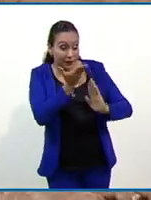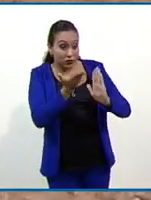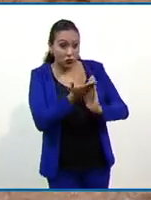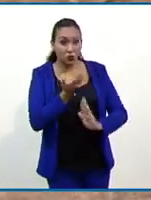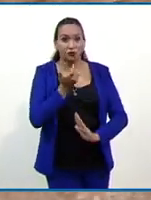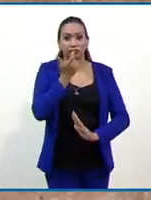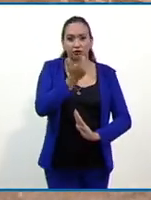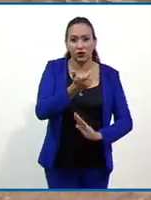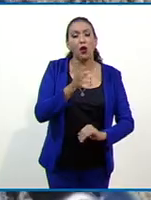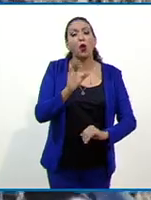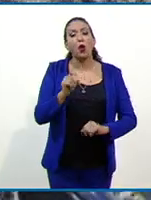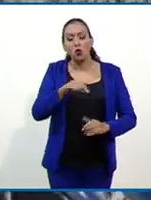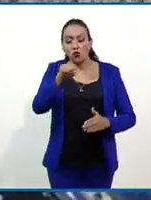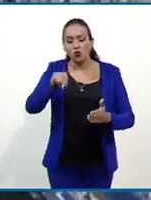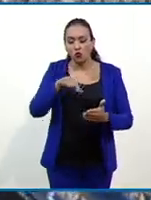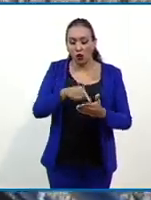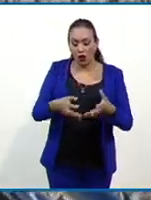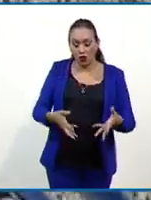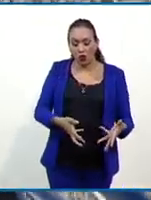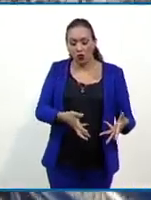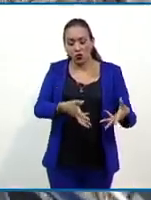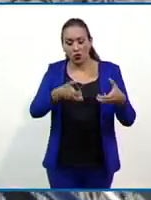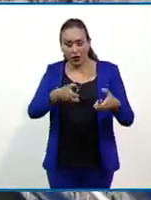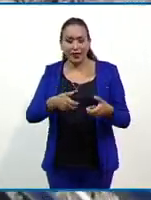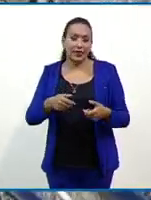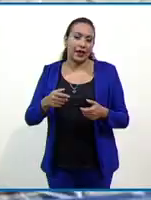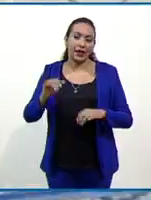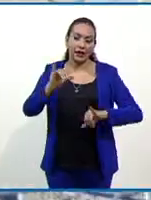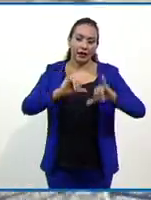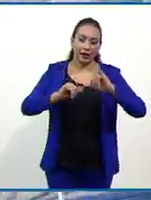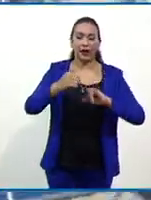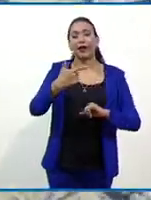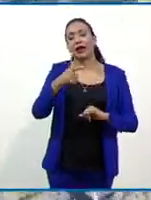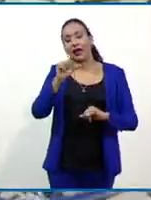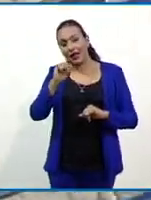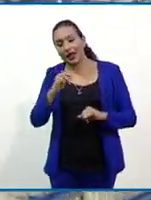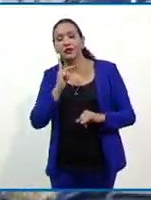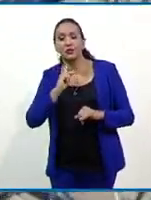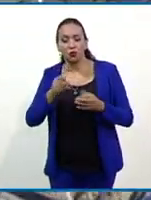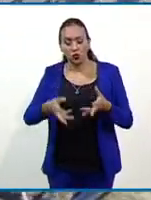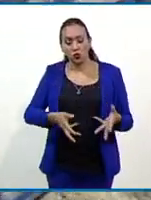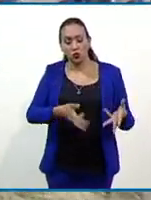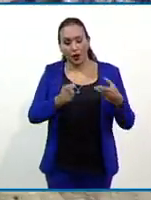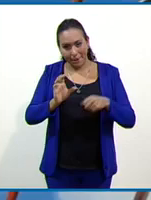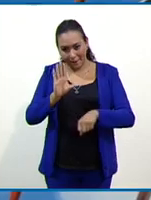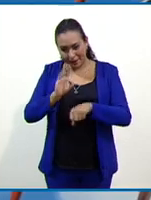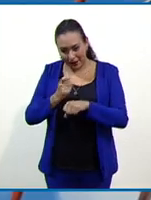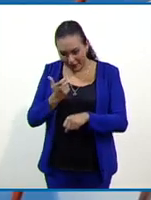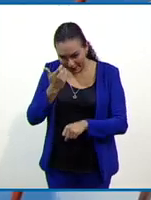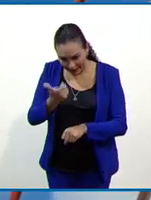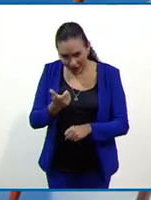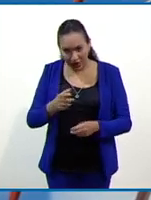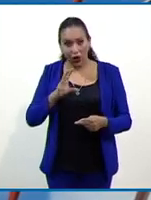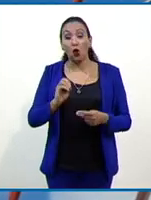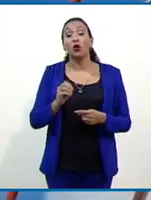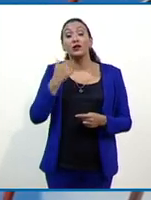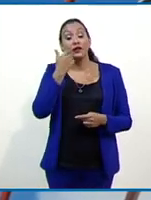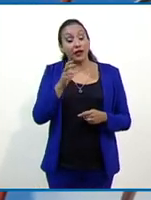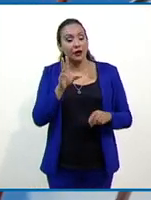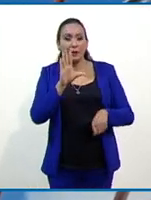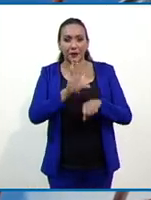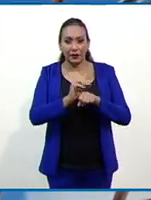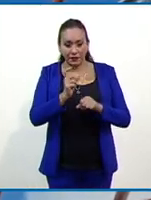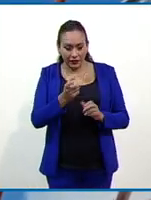y remodelación de pozos para la extracción de hidrocarburos, así como el cobro por la expedición de licencias